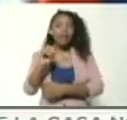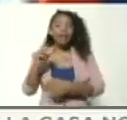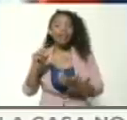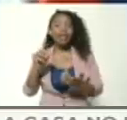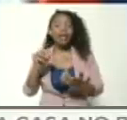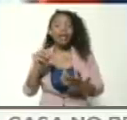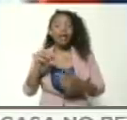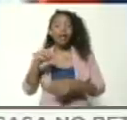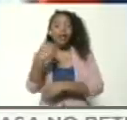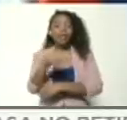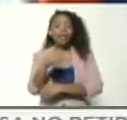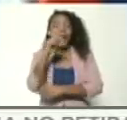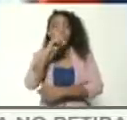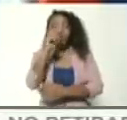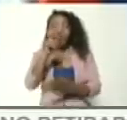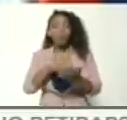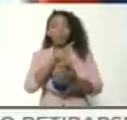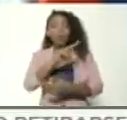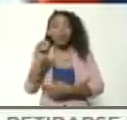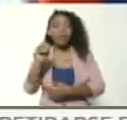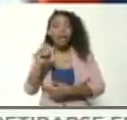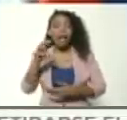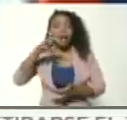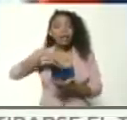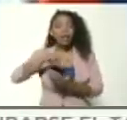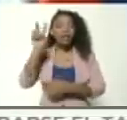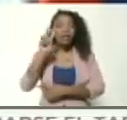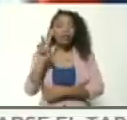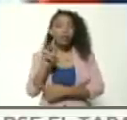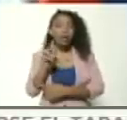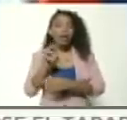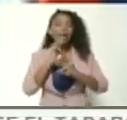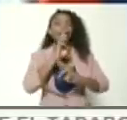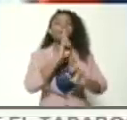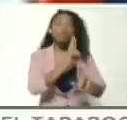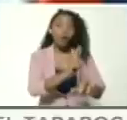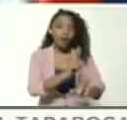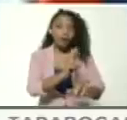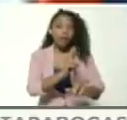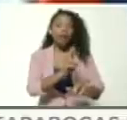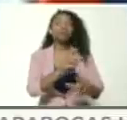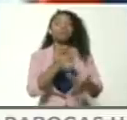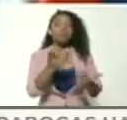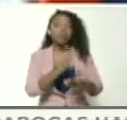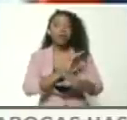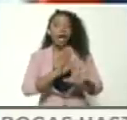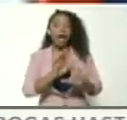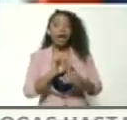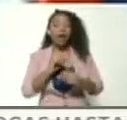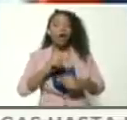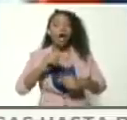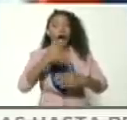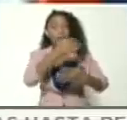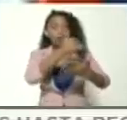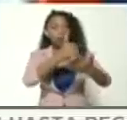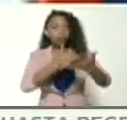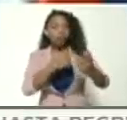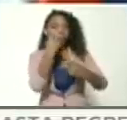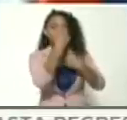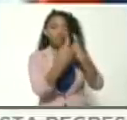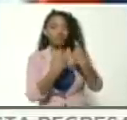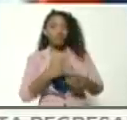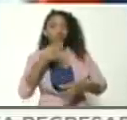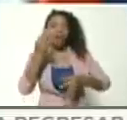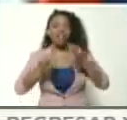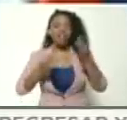año 2020, el Estado venezolano contestó debidamente al cuestionario remitido por la Fiscalía